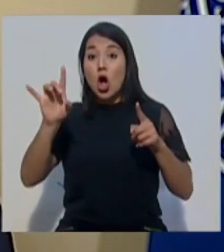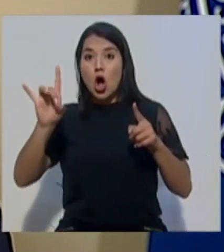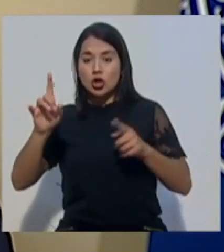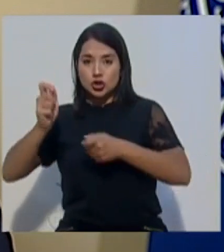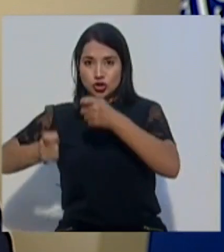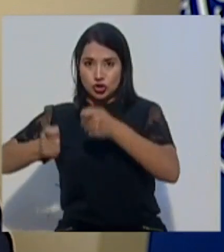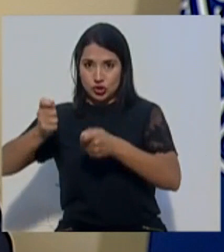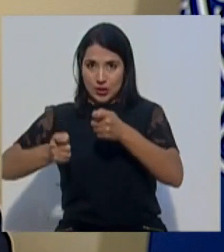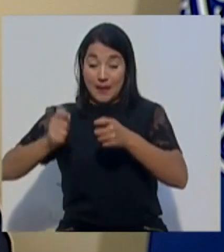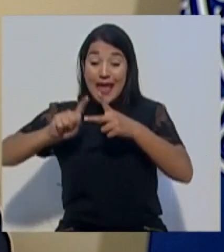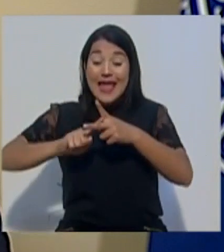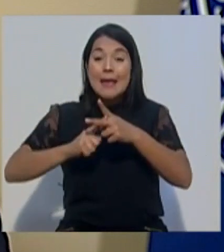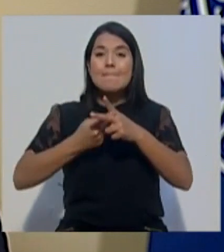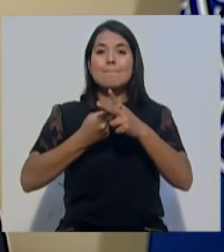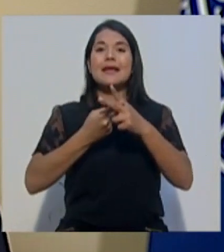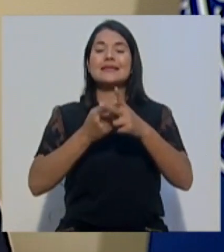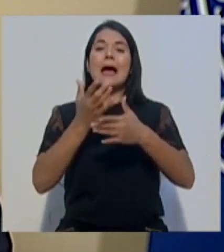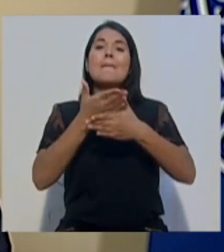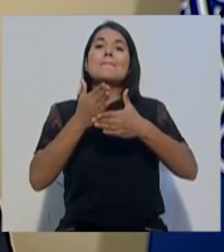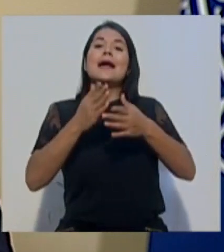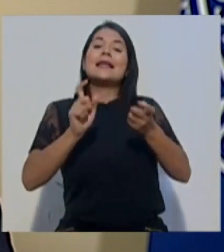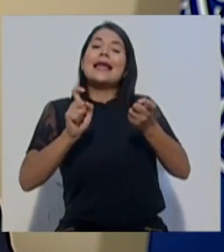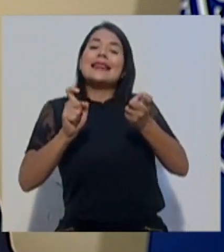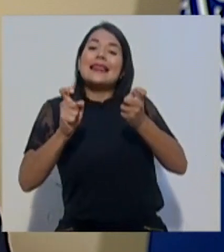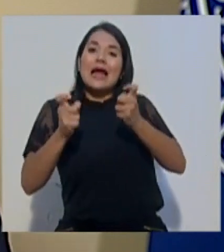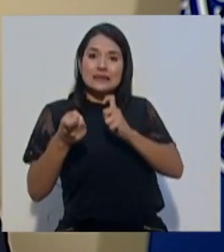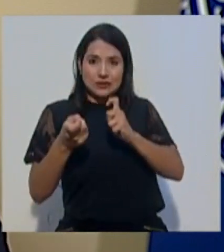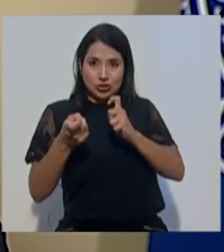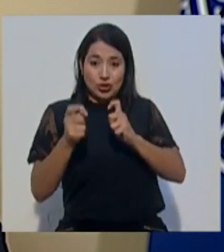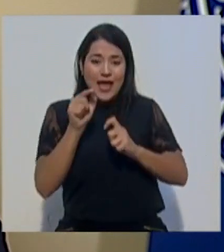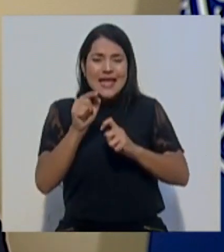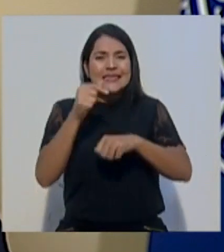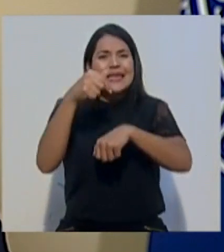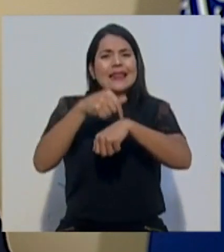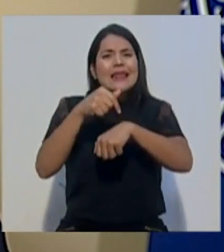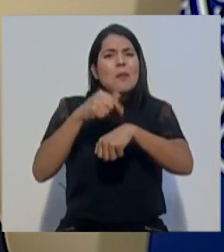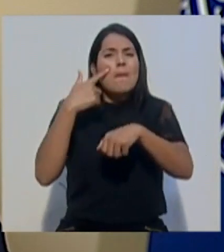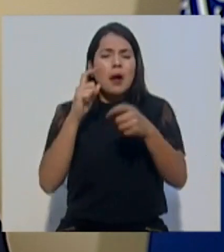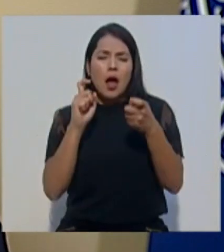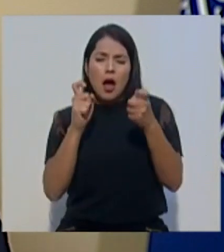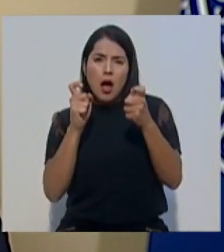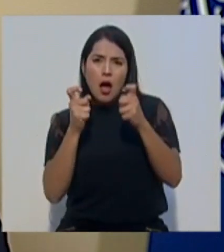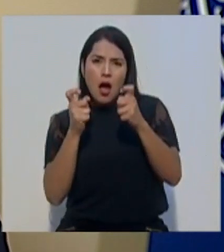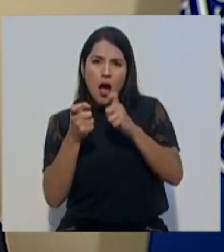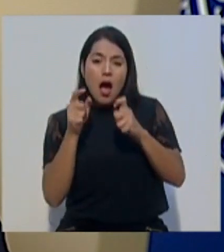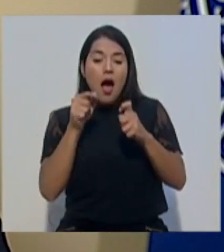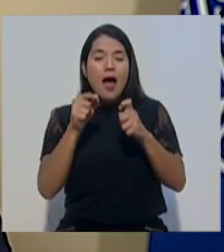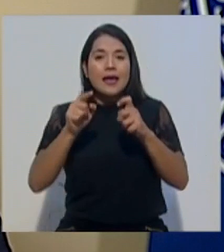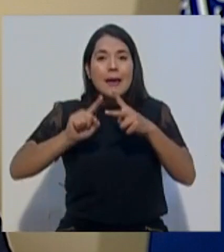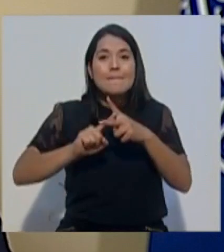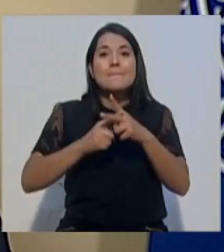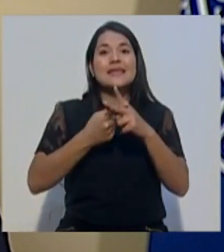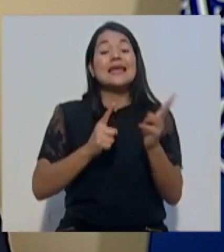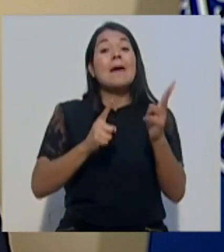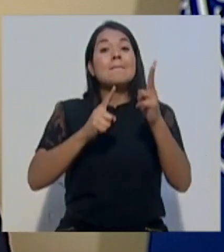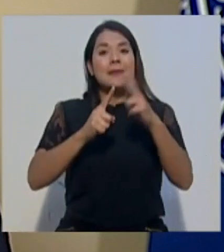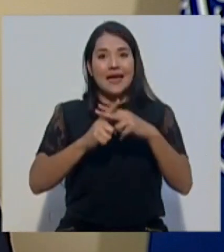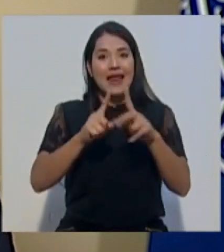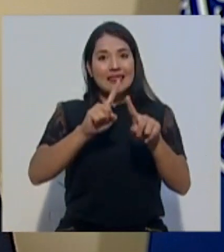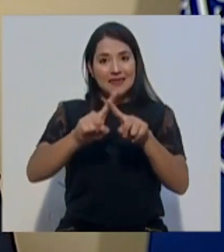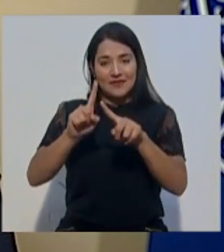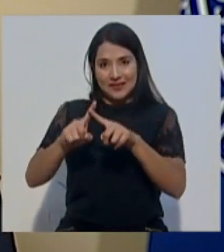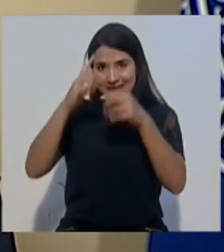esta fase de transición que será un periodo de ajuste, donde aplicarán una serie de medidas.